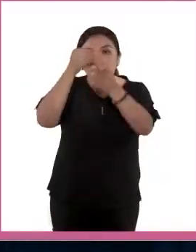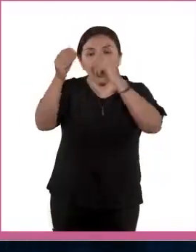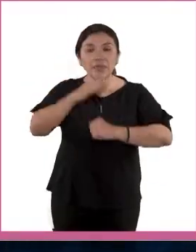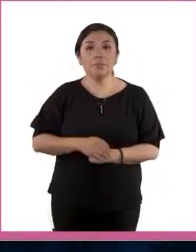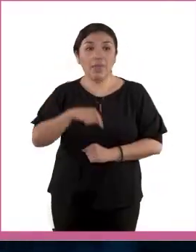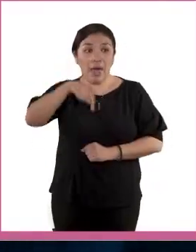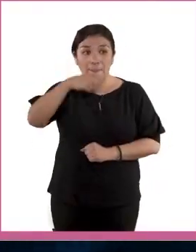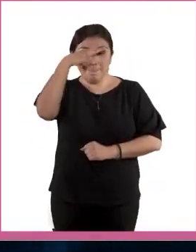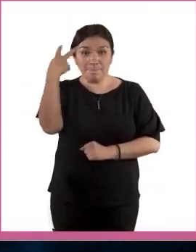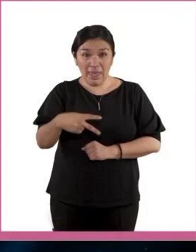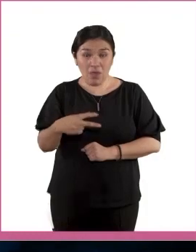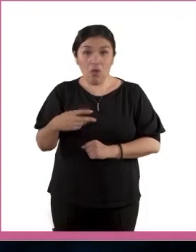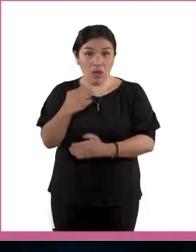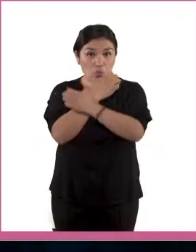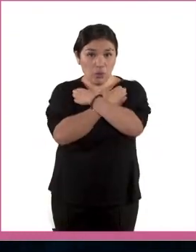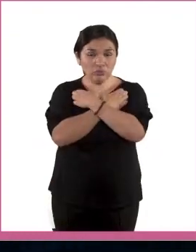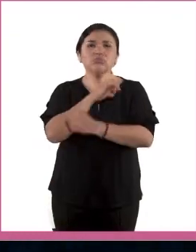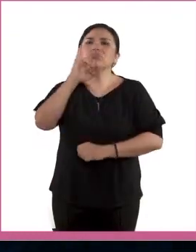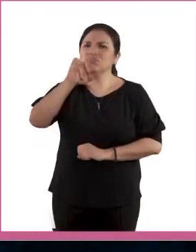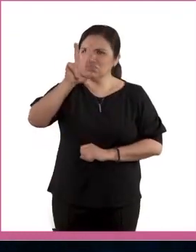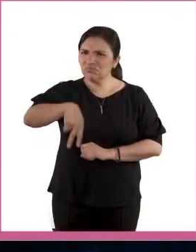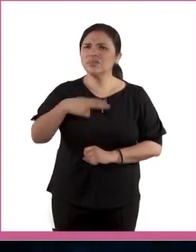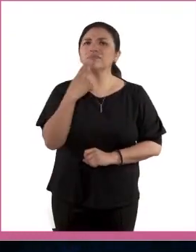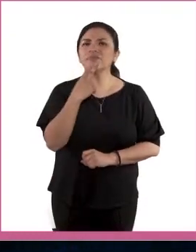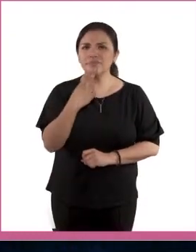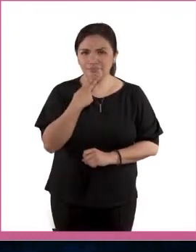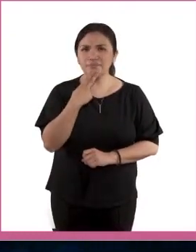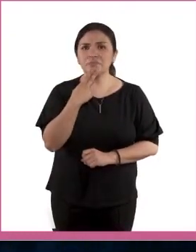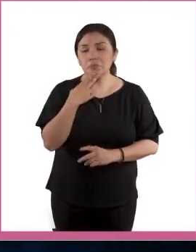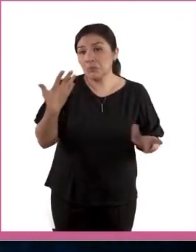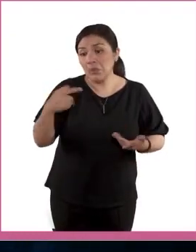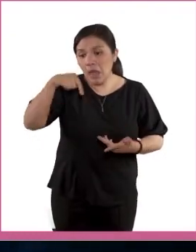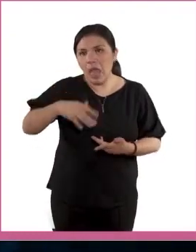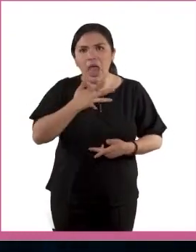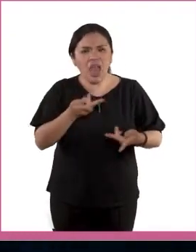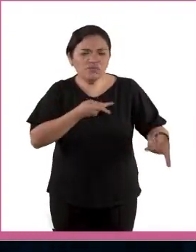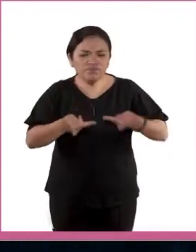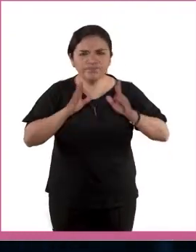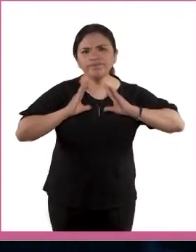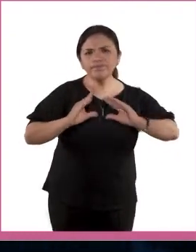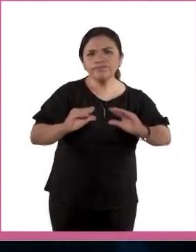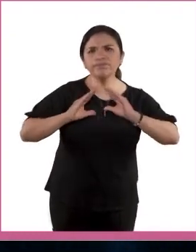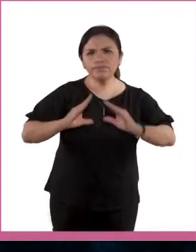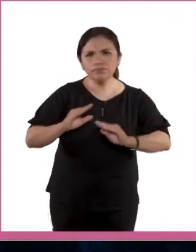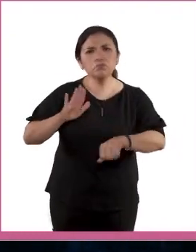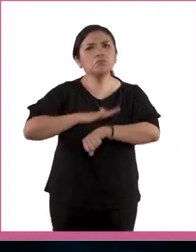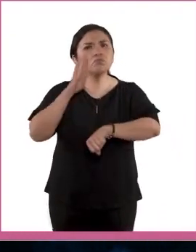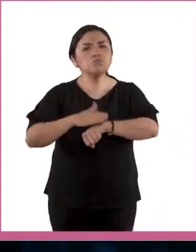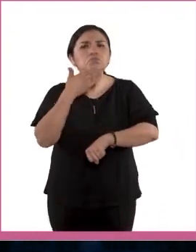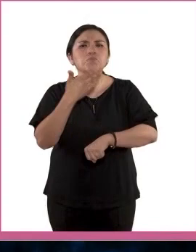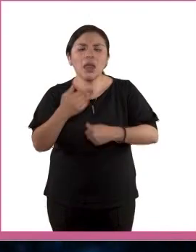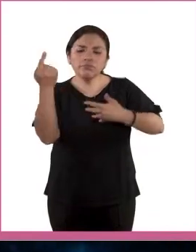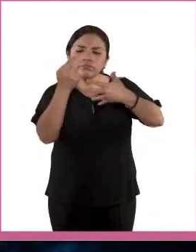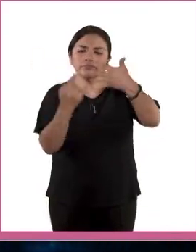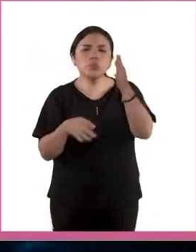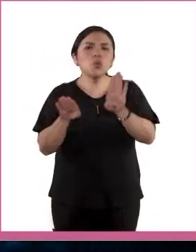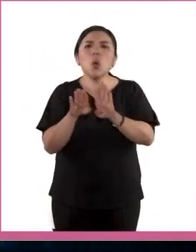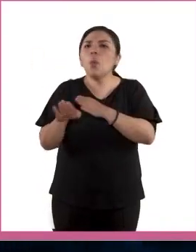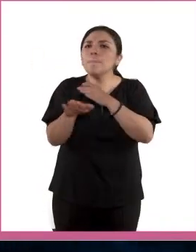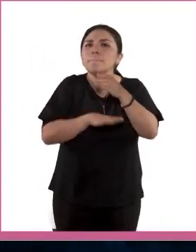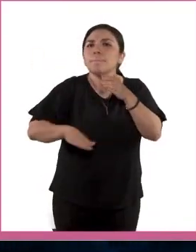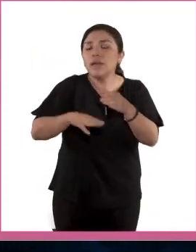sistema educativo en México actualmente sí es eficiente, ya que te prepara y cumple los criterios